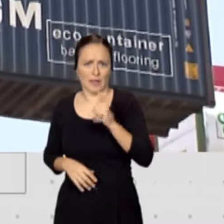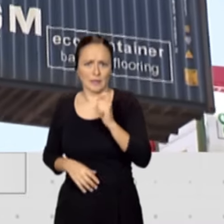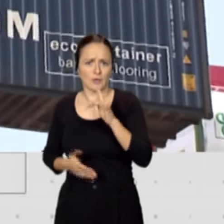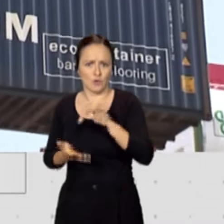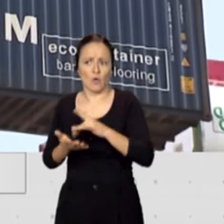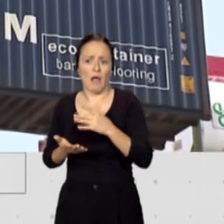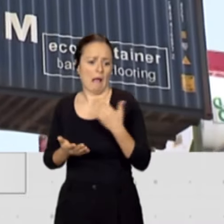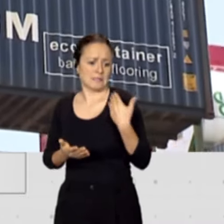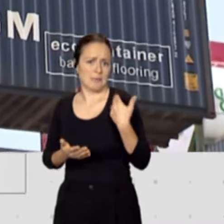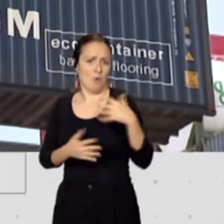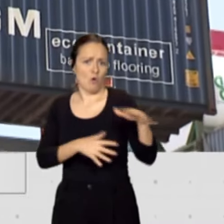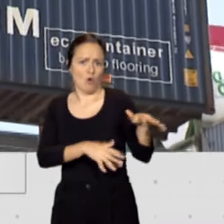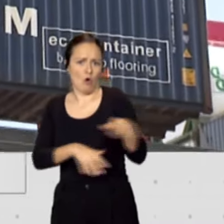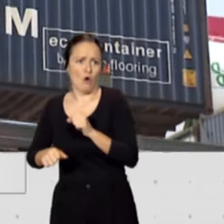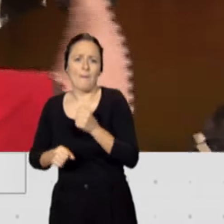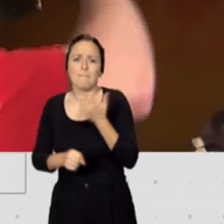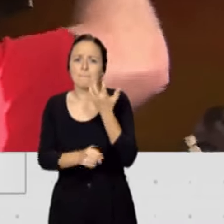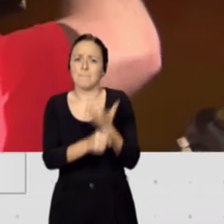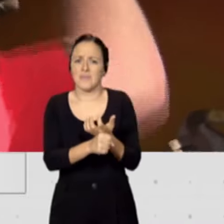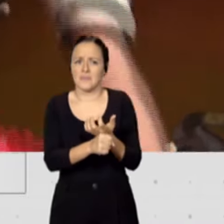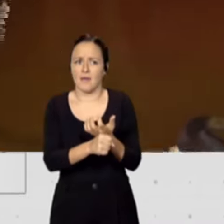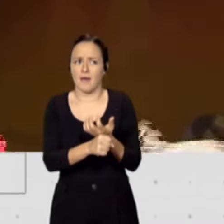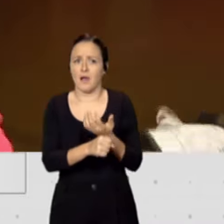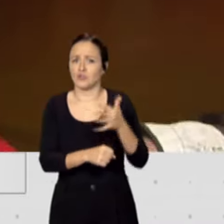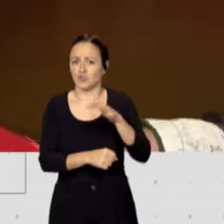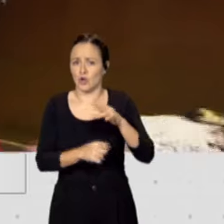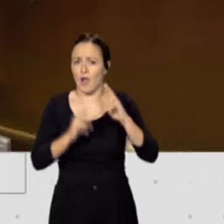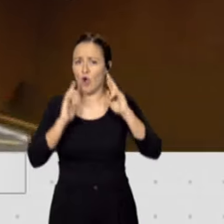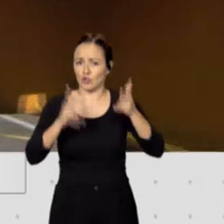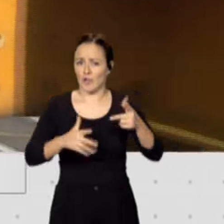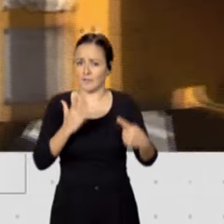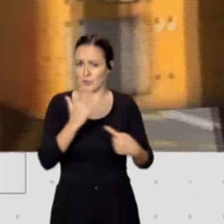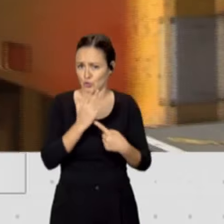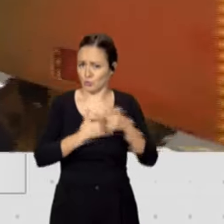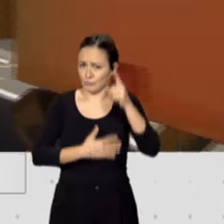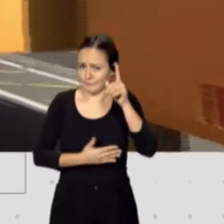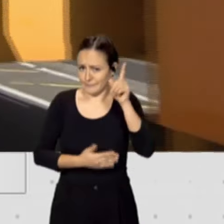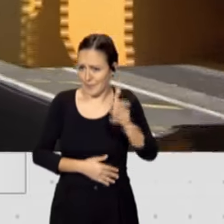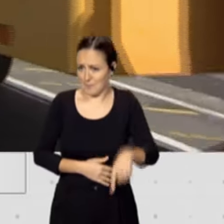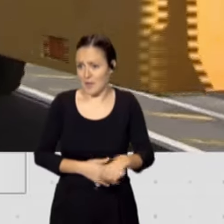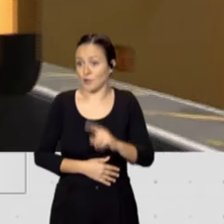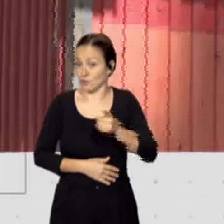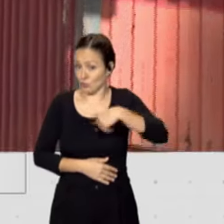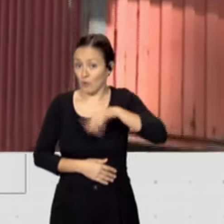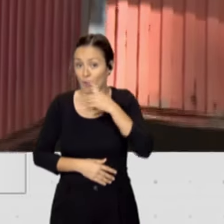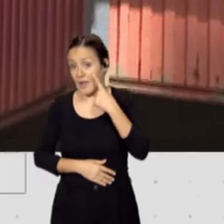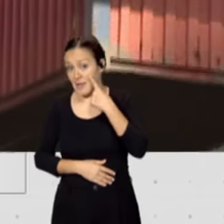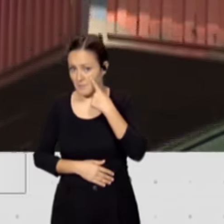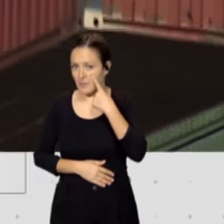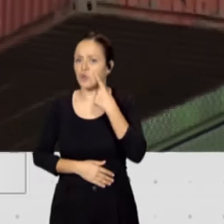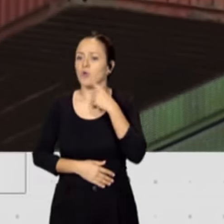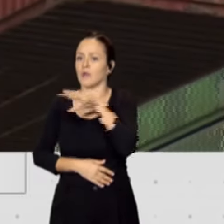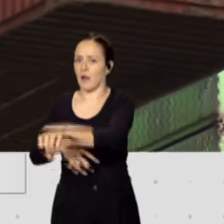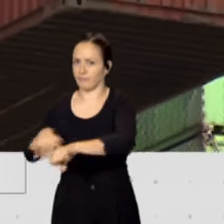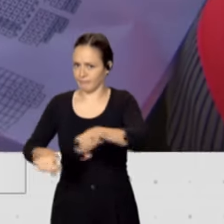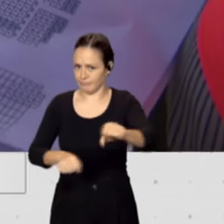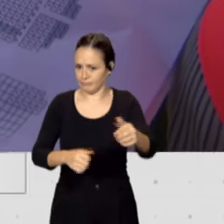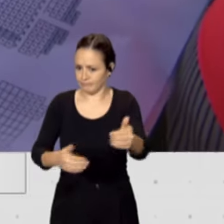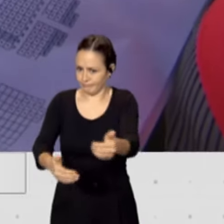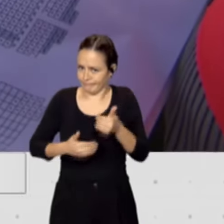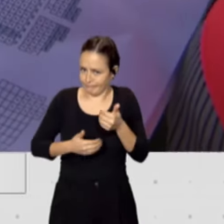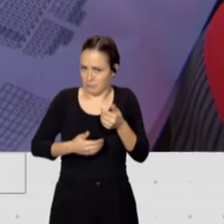incautos piña en unos en unos hoteles en el sur es decir estamos incautando y estamos inspeccionando continuamente